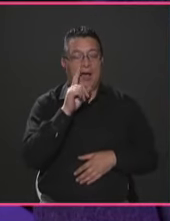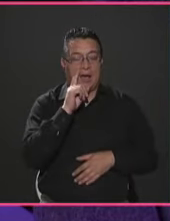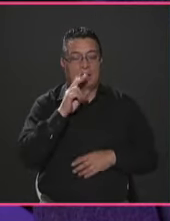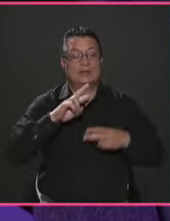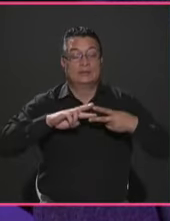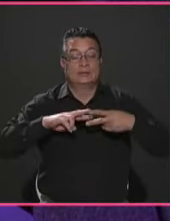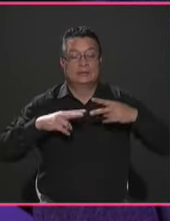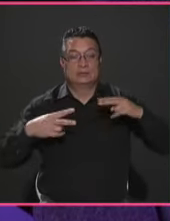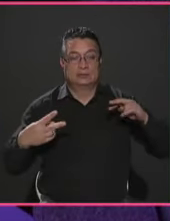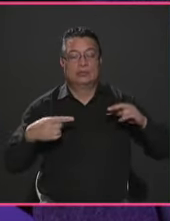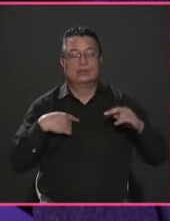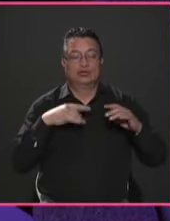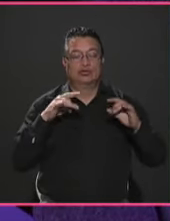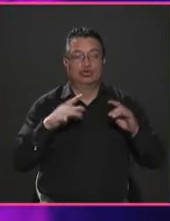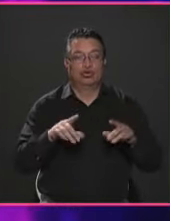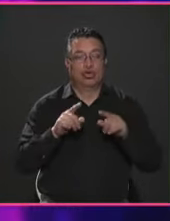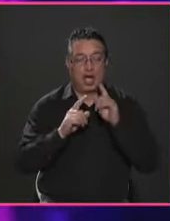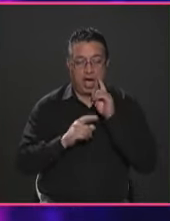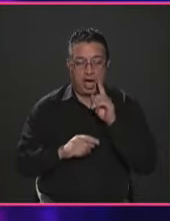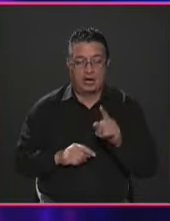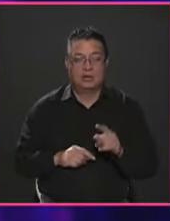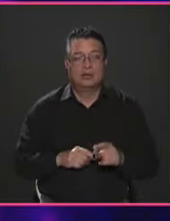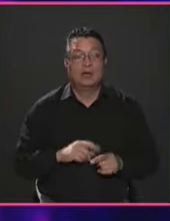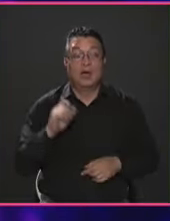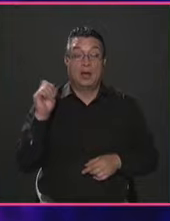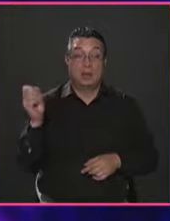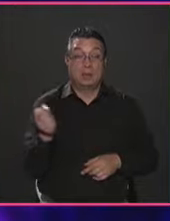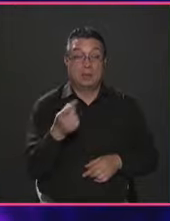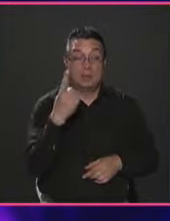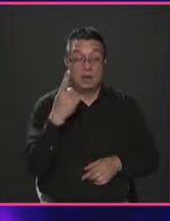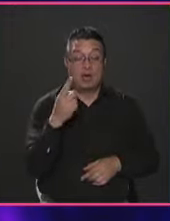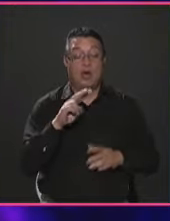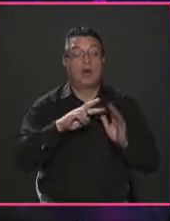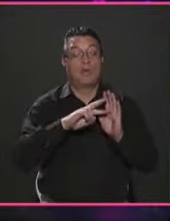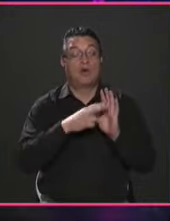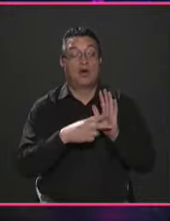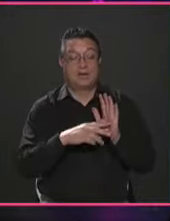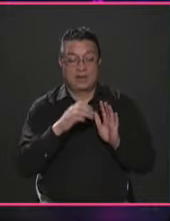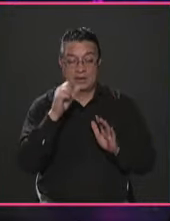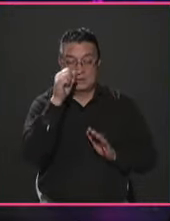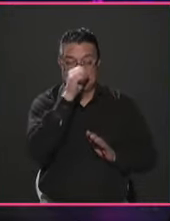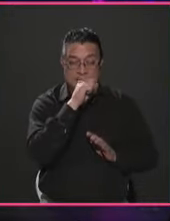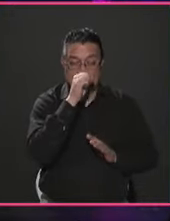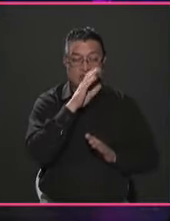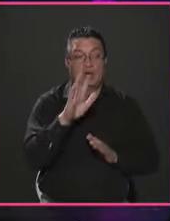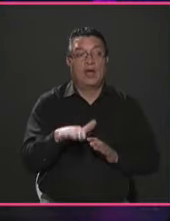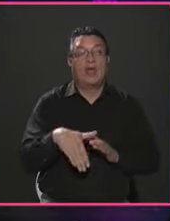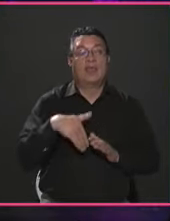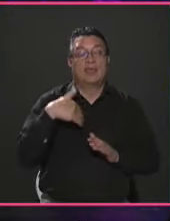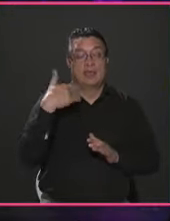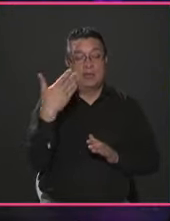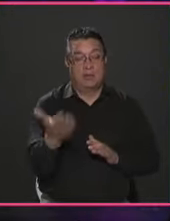material genético que queremos que tenga primero se modifica el cerdo y luego comenzamos